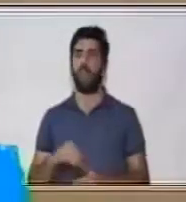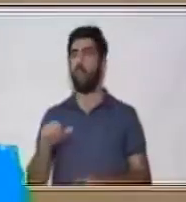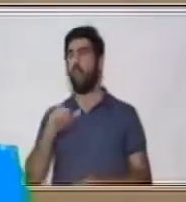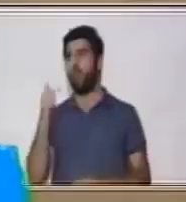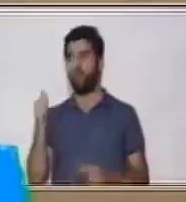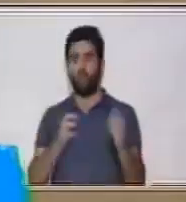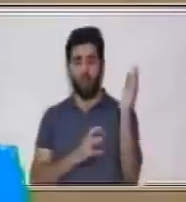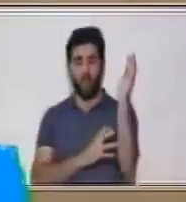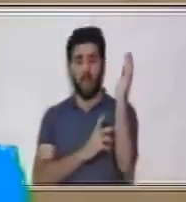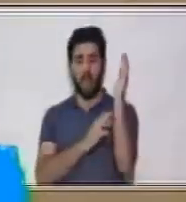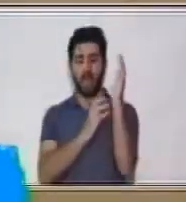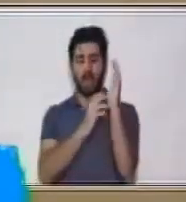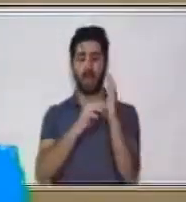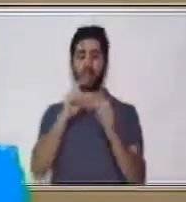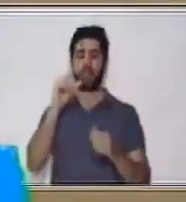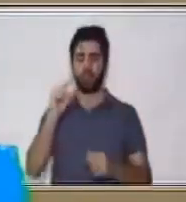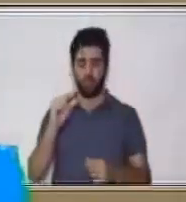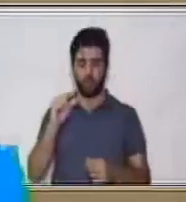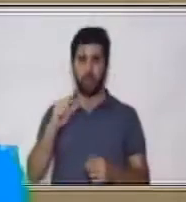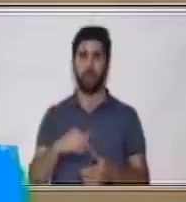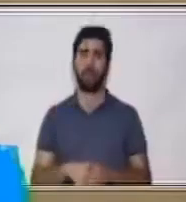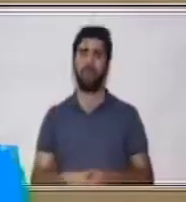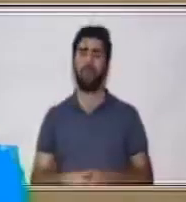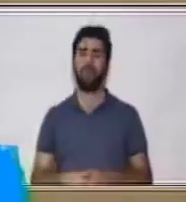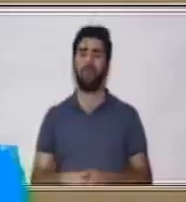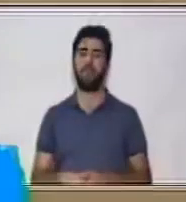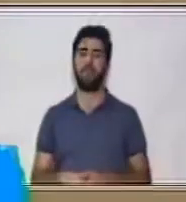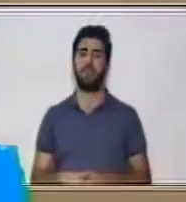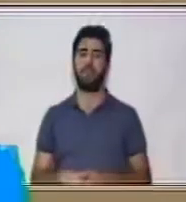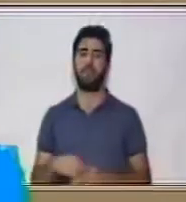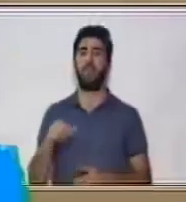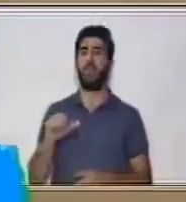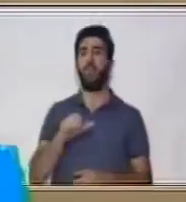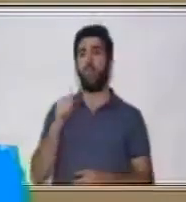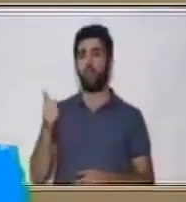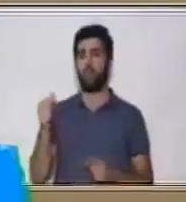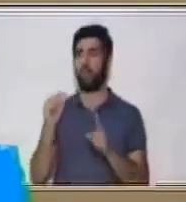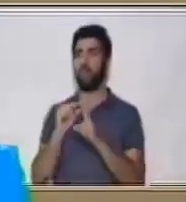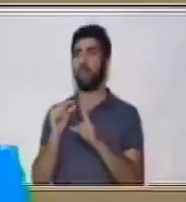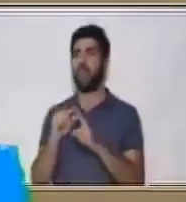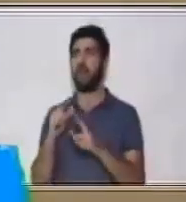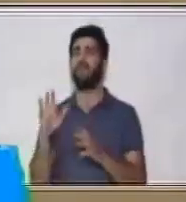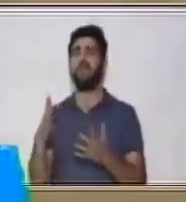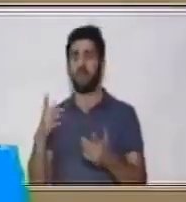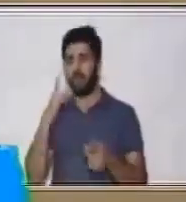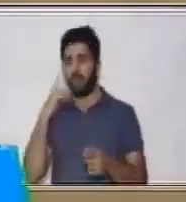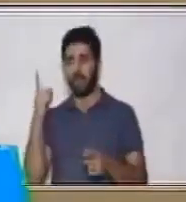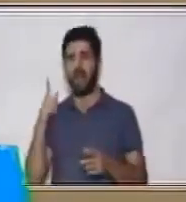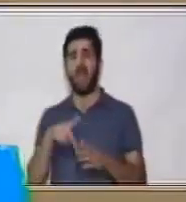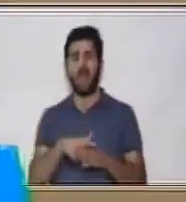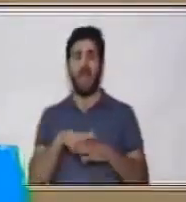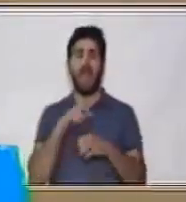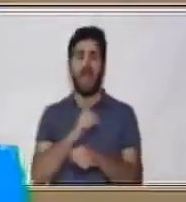arañita. Siguiente palabra que tenemos es caballo.